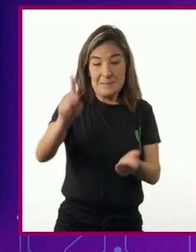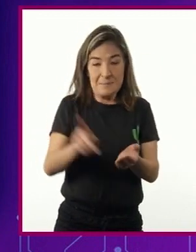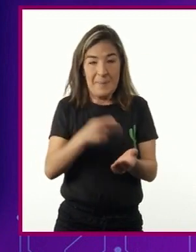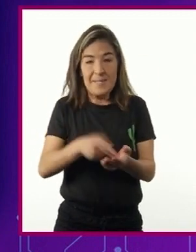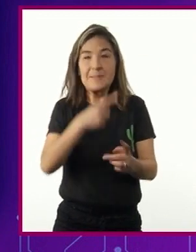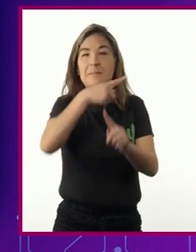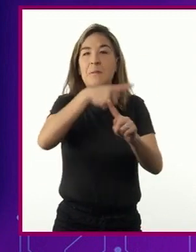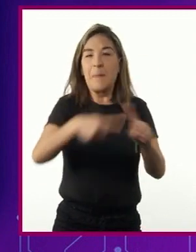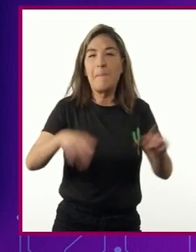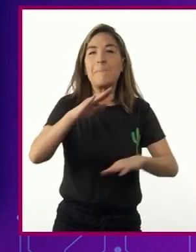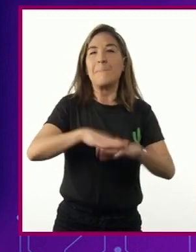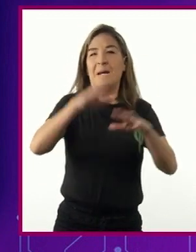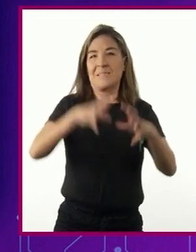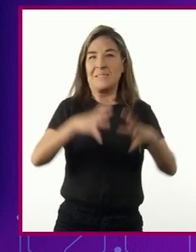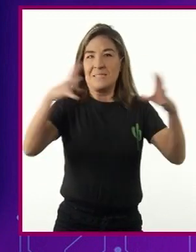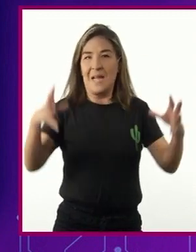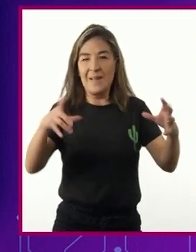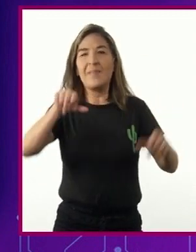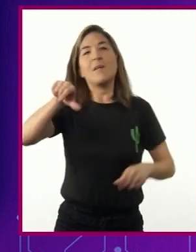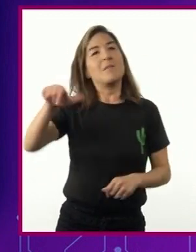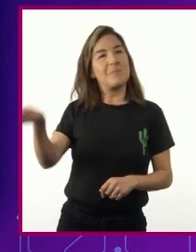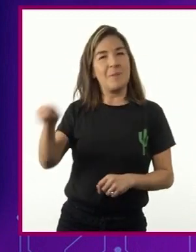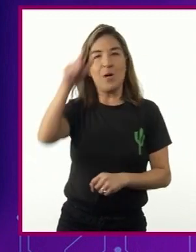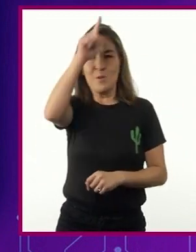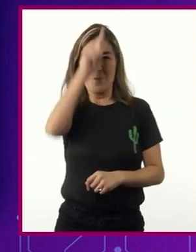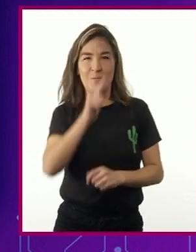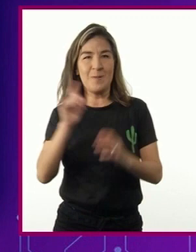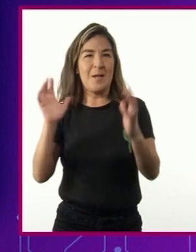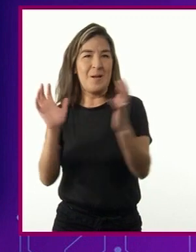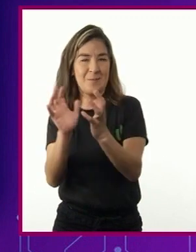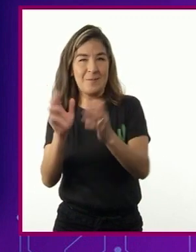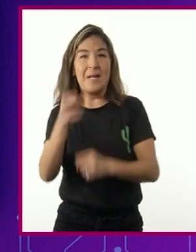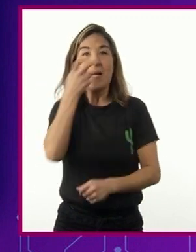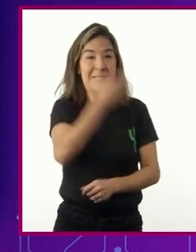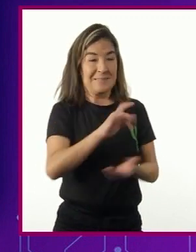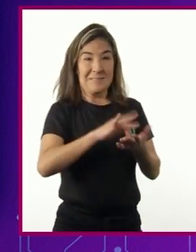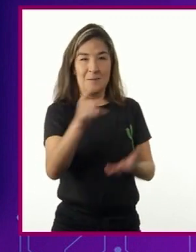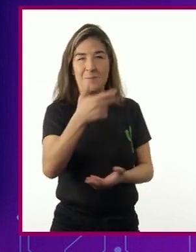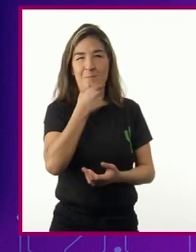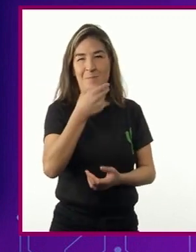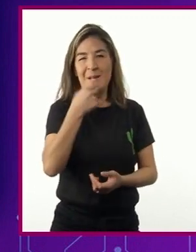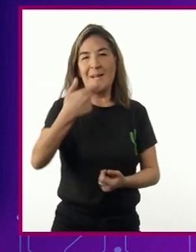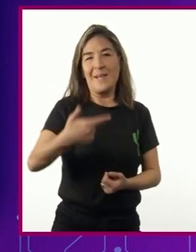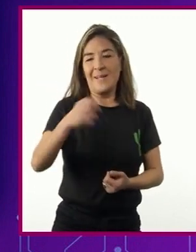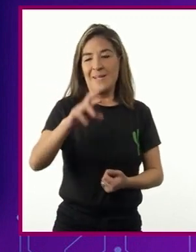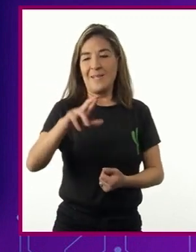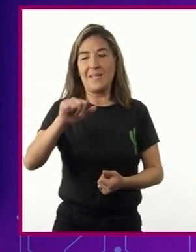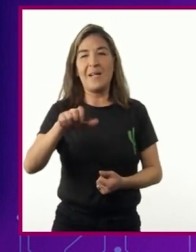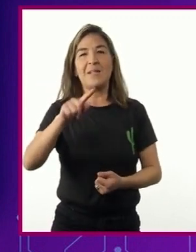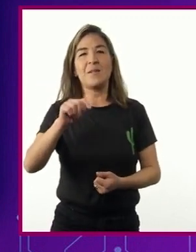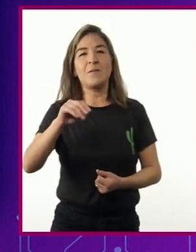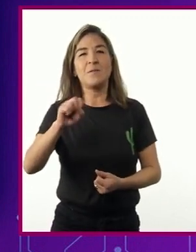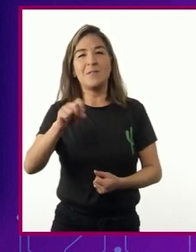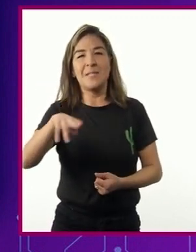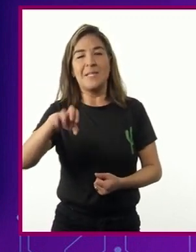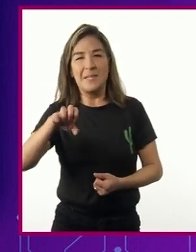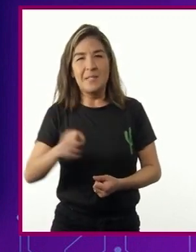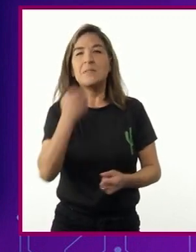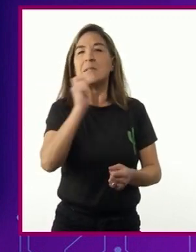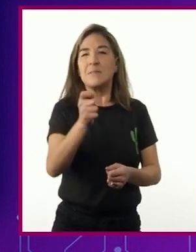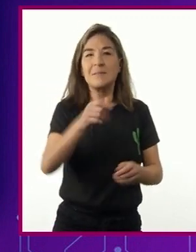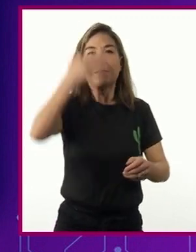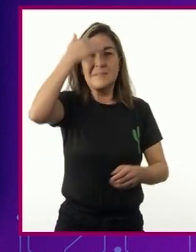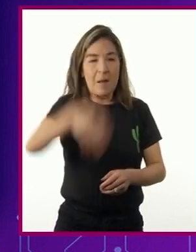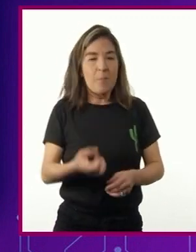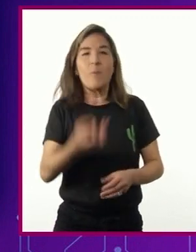media más grande que la Luna. Como gracias a Eratóstenes ya sabíamos la medida más